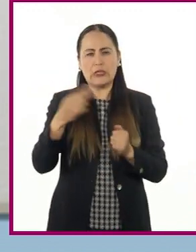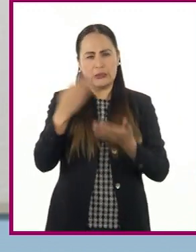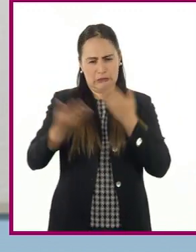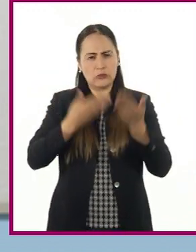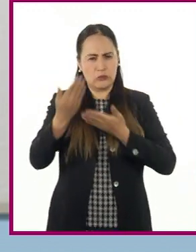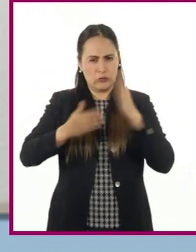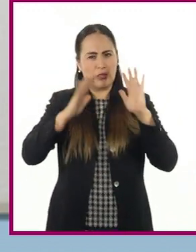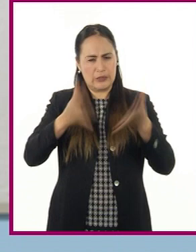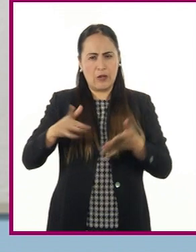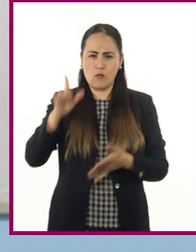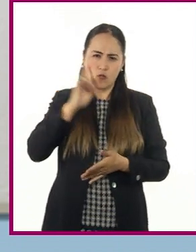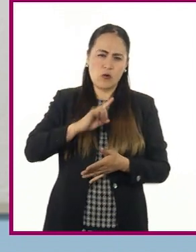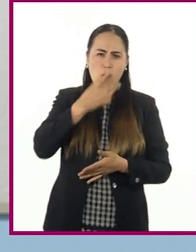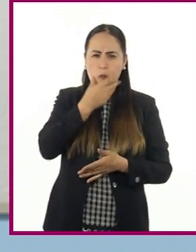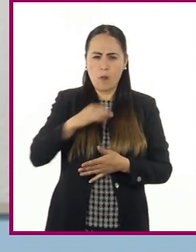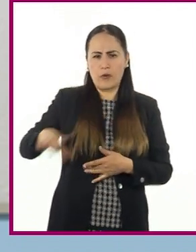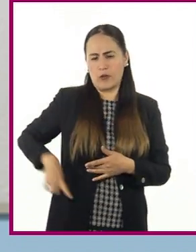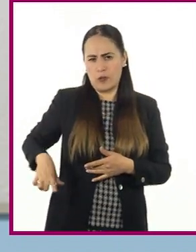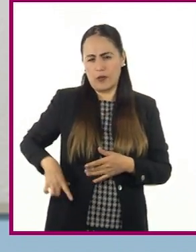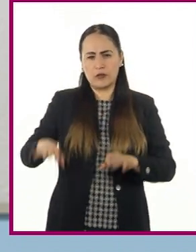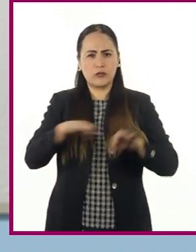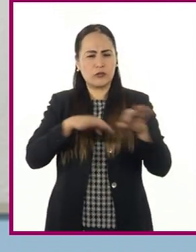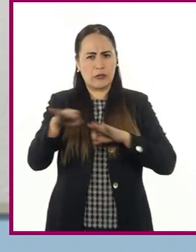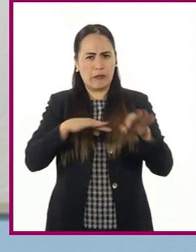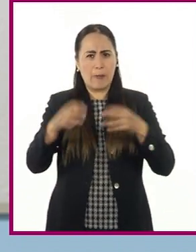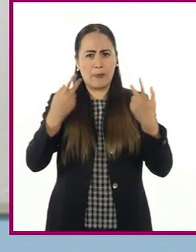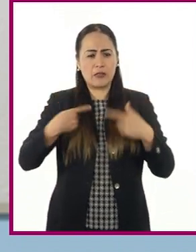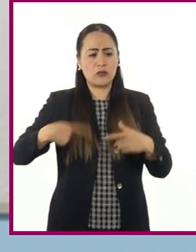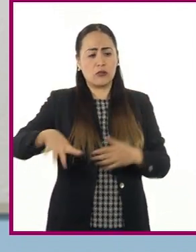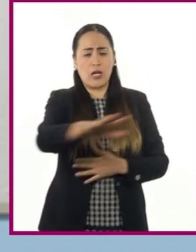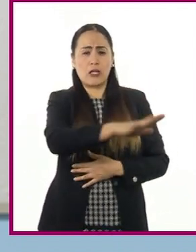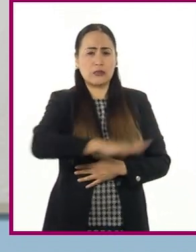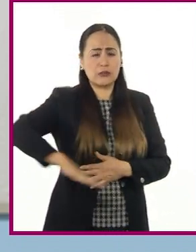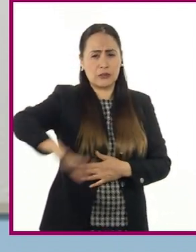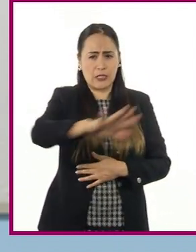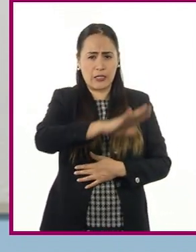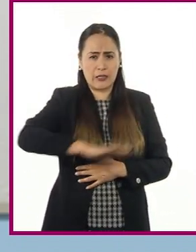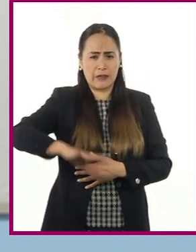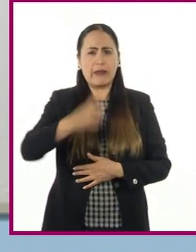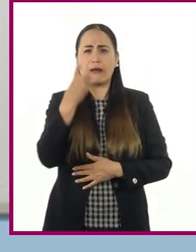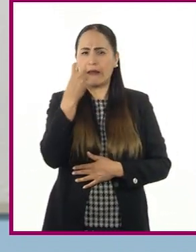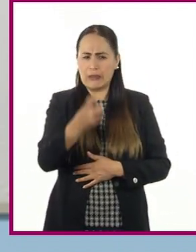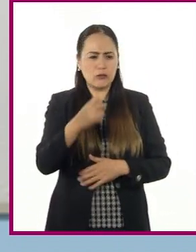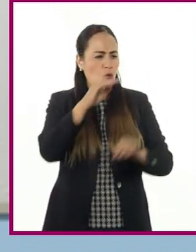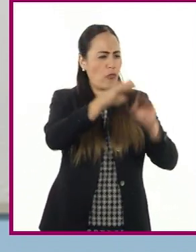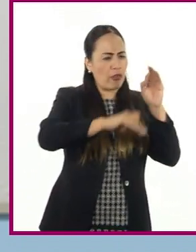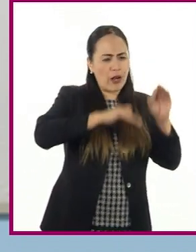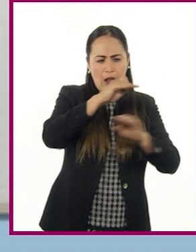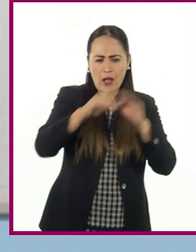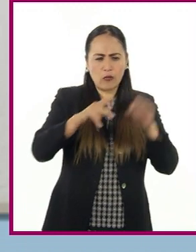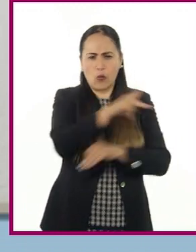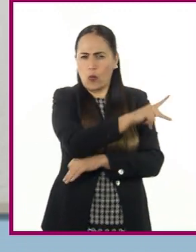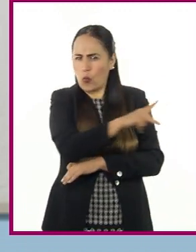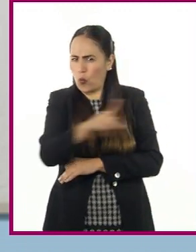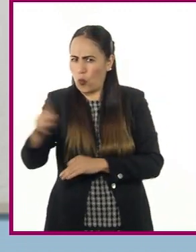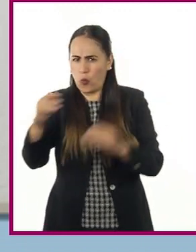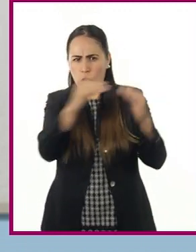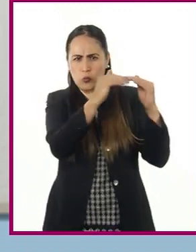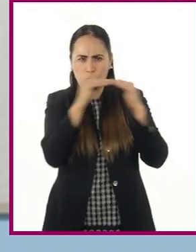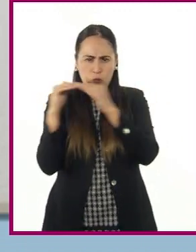los servidores públicos dan a la ciudadanía y población en general el mismo trato. No